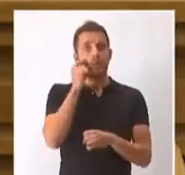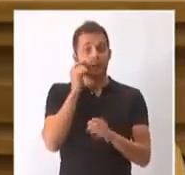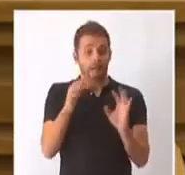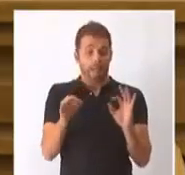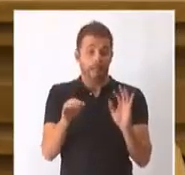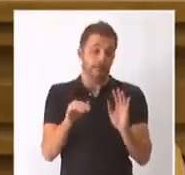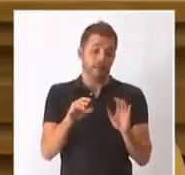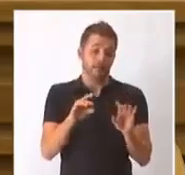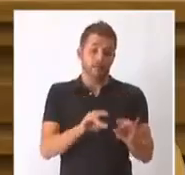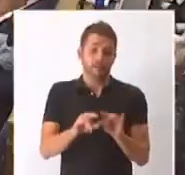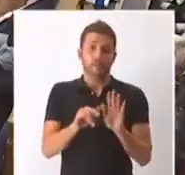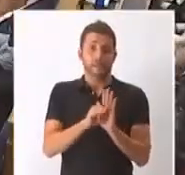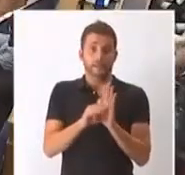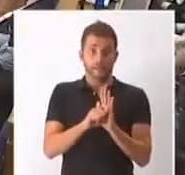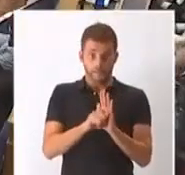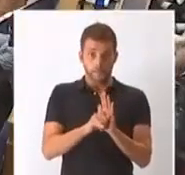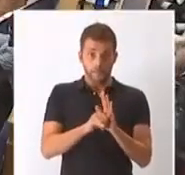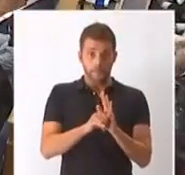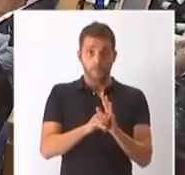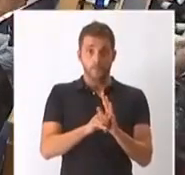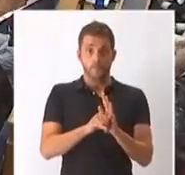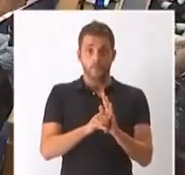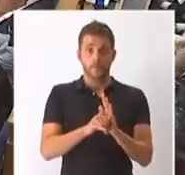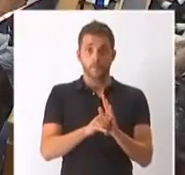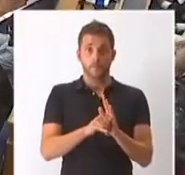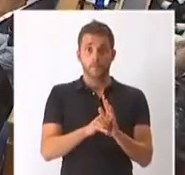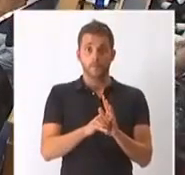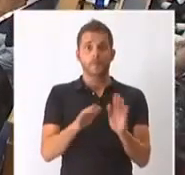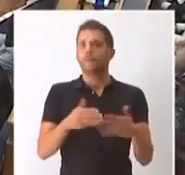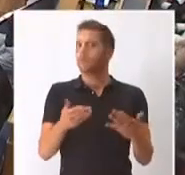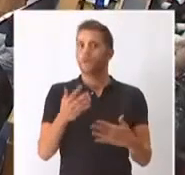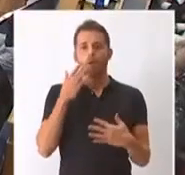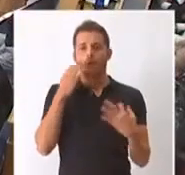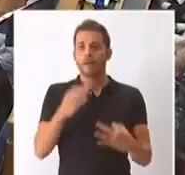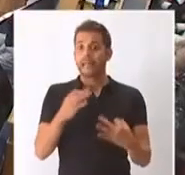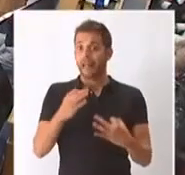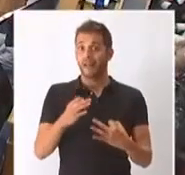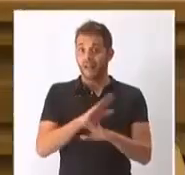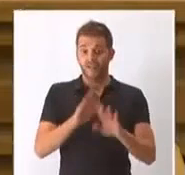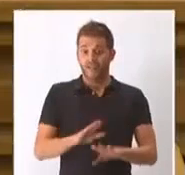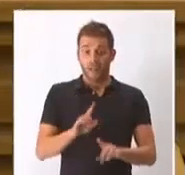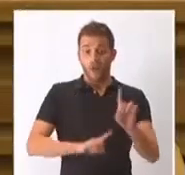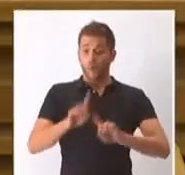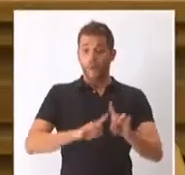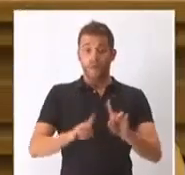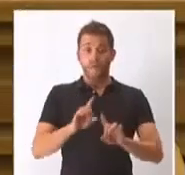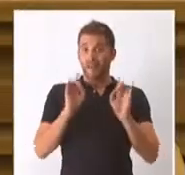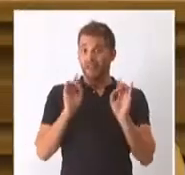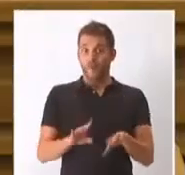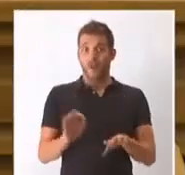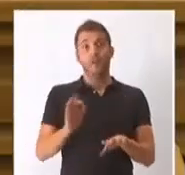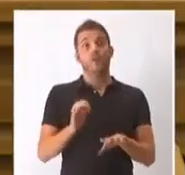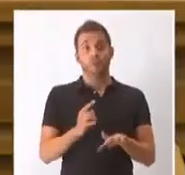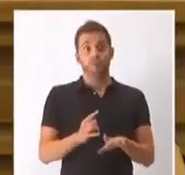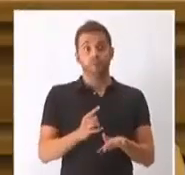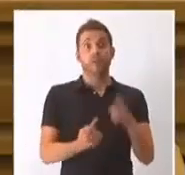ley exige que tengan que ser limítrofes pero que realmente tiene el mismo problema por no decir en algún caso incluso más agudo